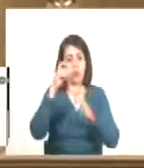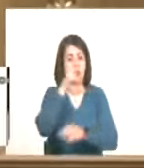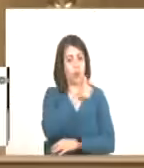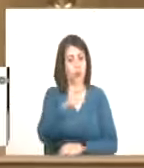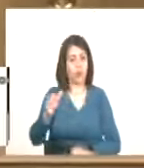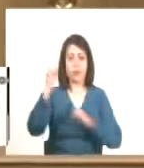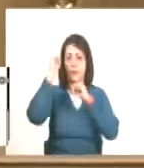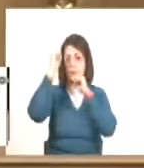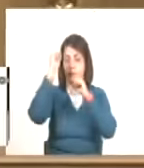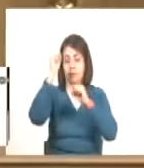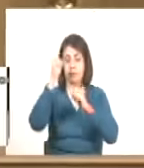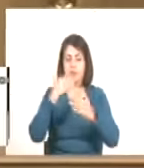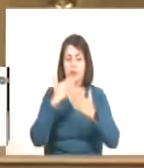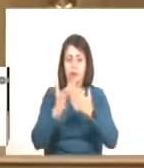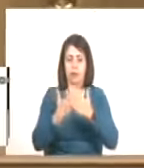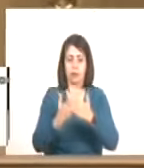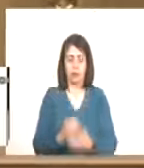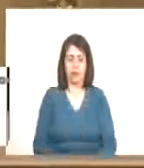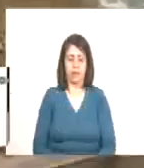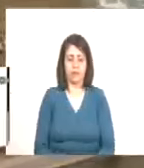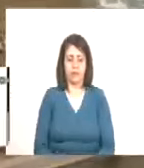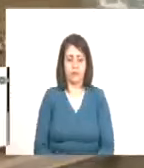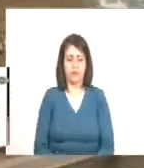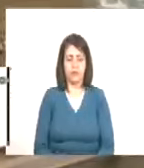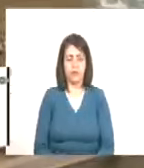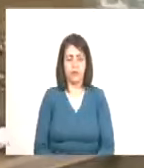pueblos! Gracias.